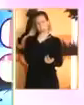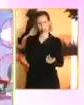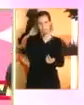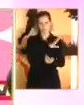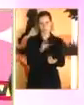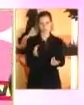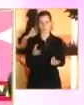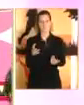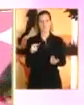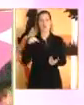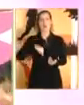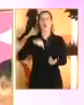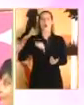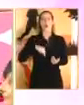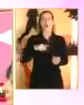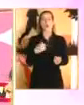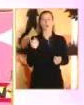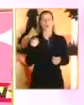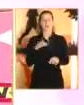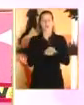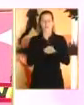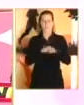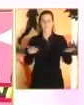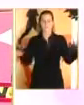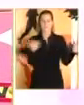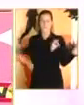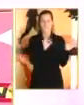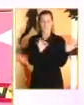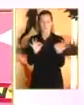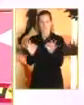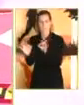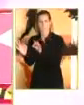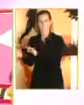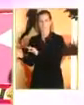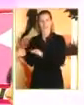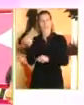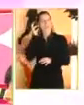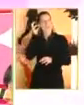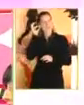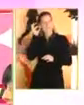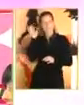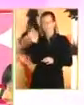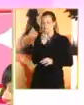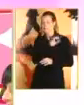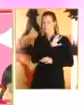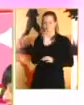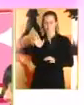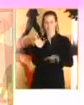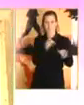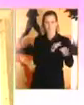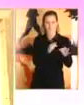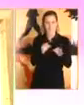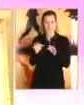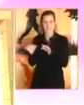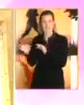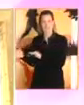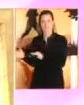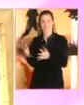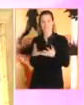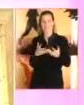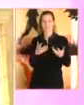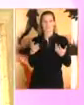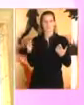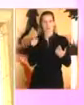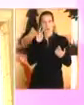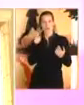Y hoy aquí ya está todo preparado, me encanta como, de verdad es que estas chicas son increíbles, incluso yo creo que lo lean en